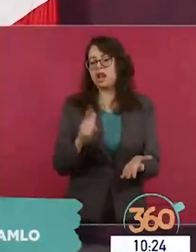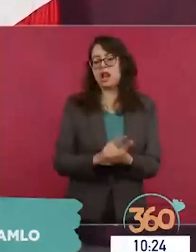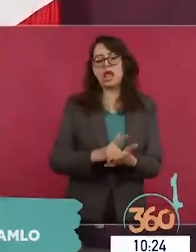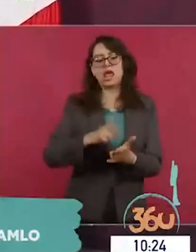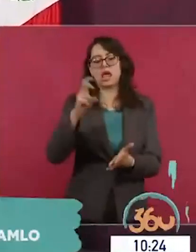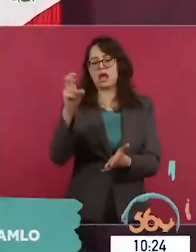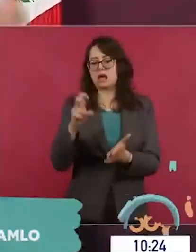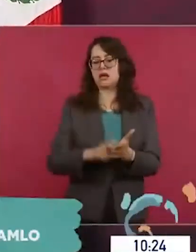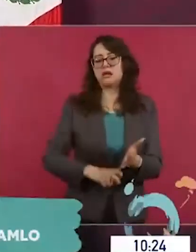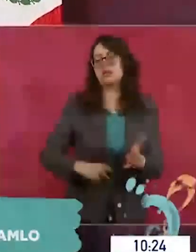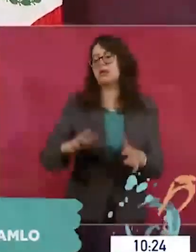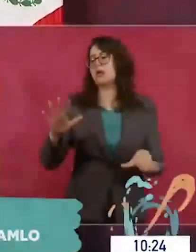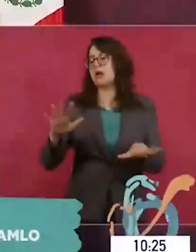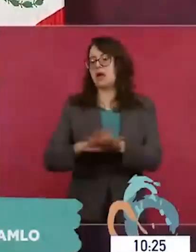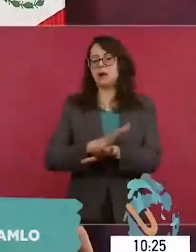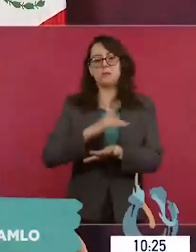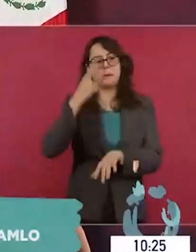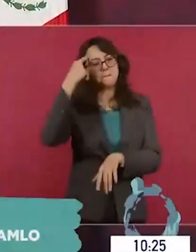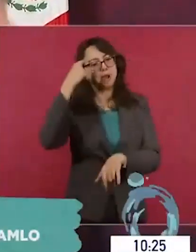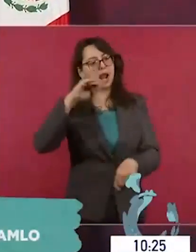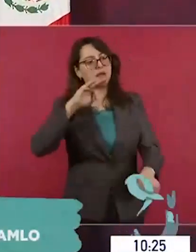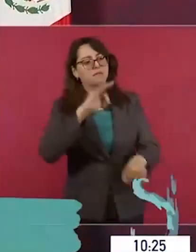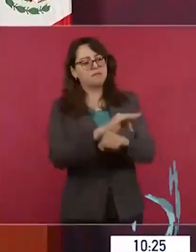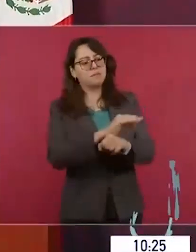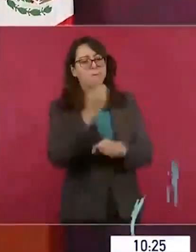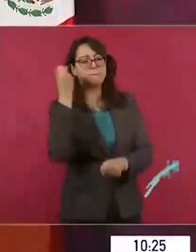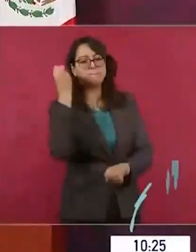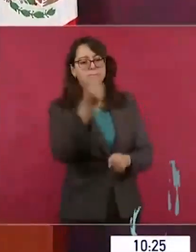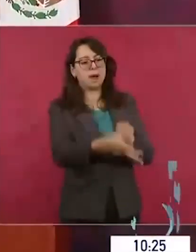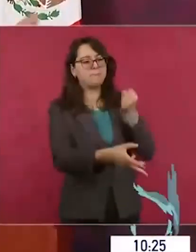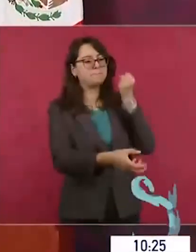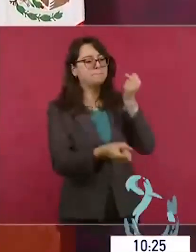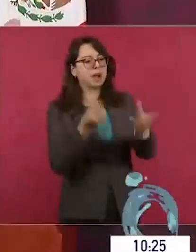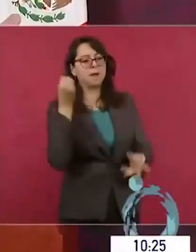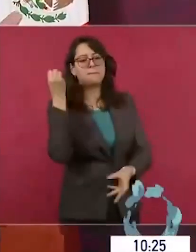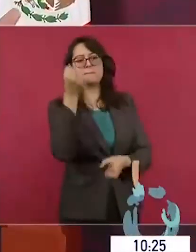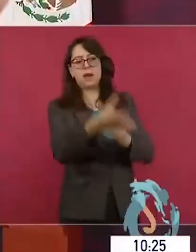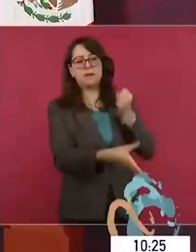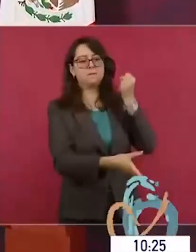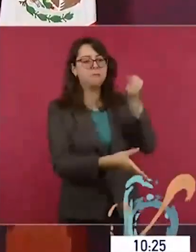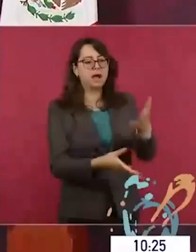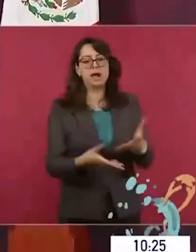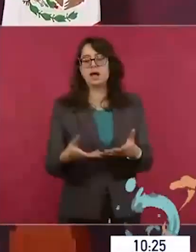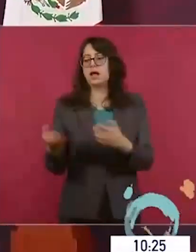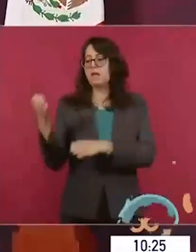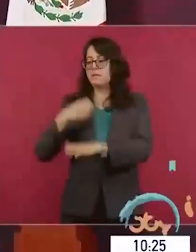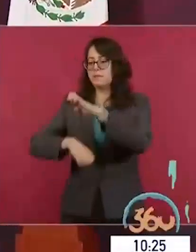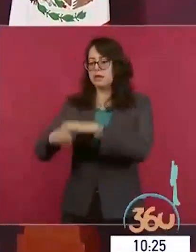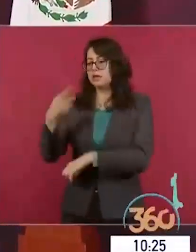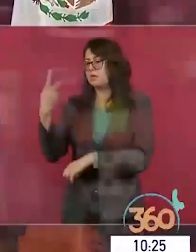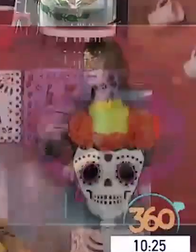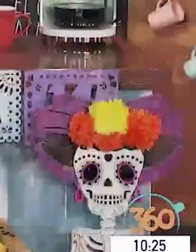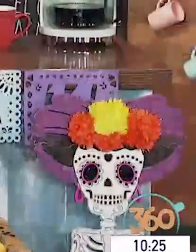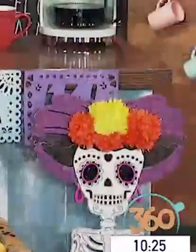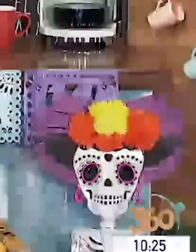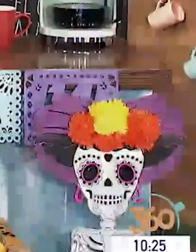todas las transferencias que se estaban haciendo de los bienes de la nación a particulares.